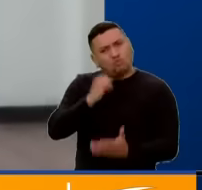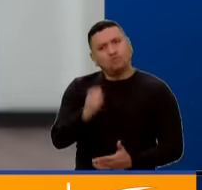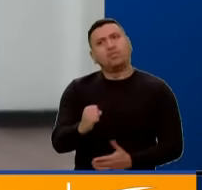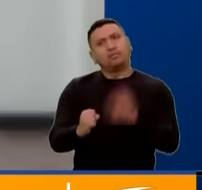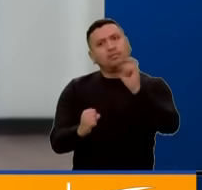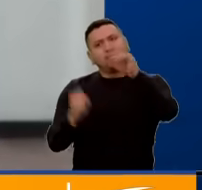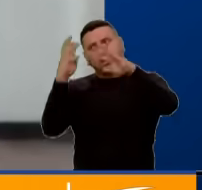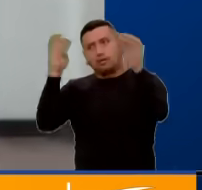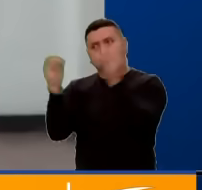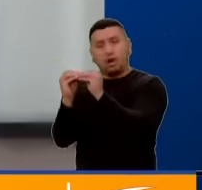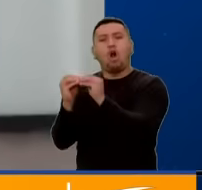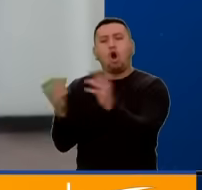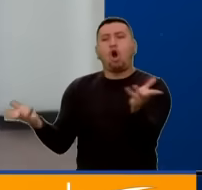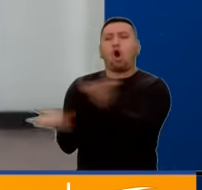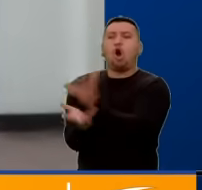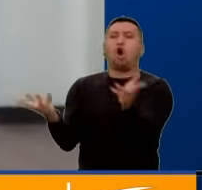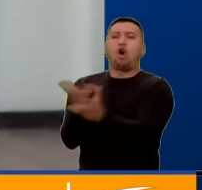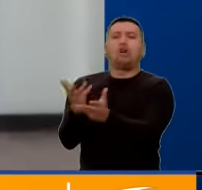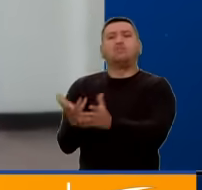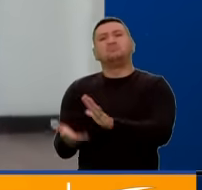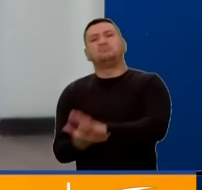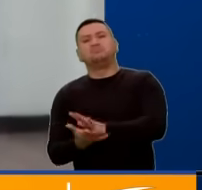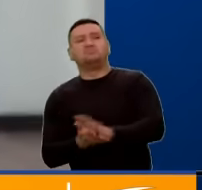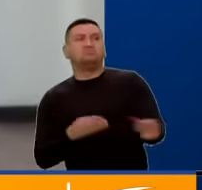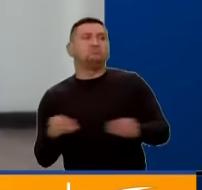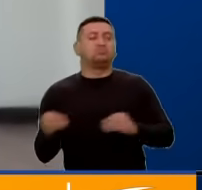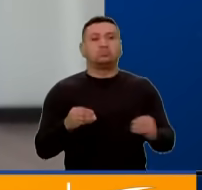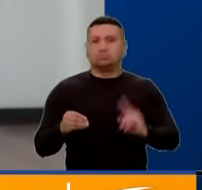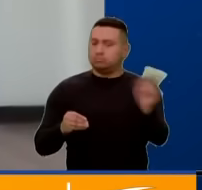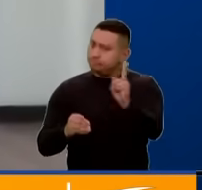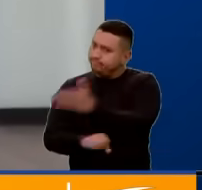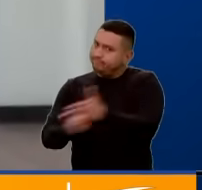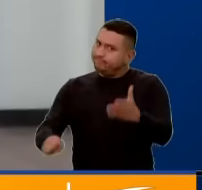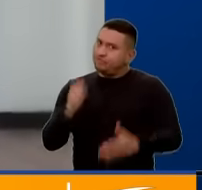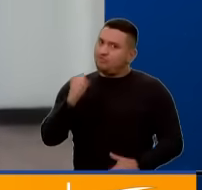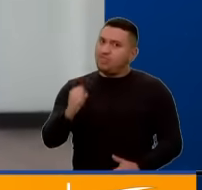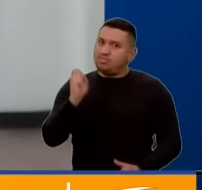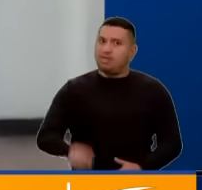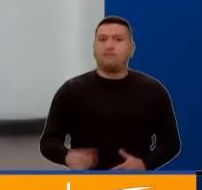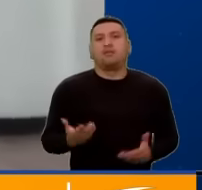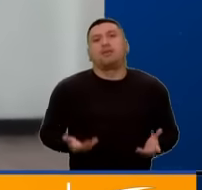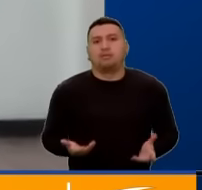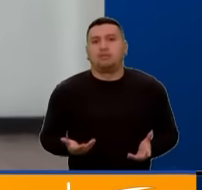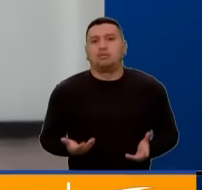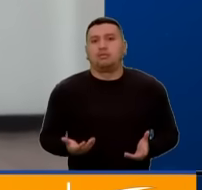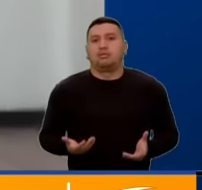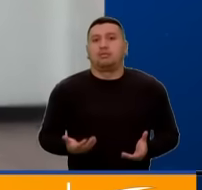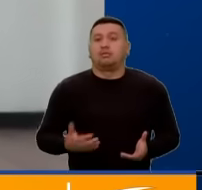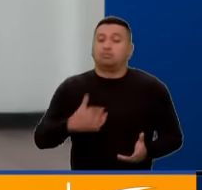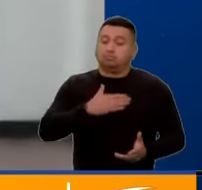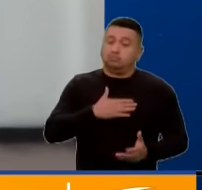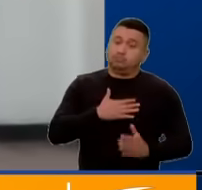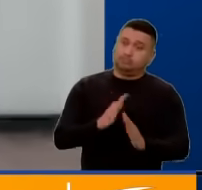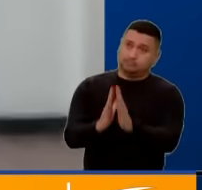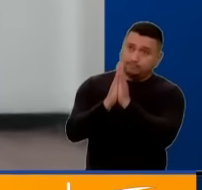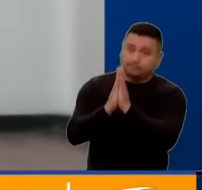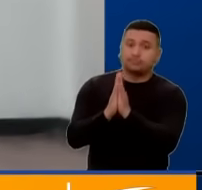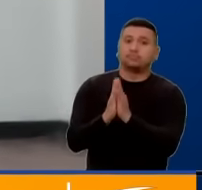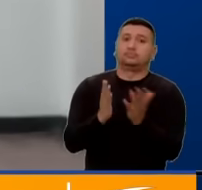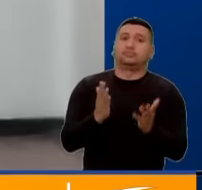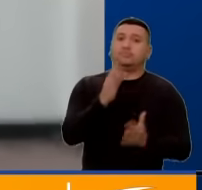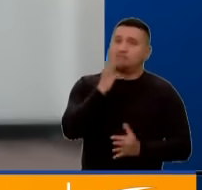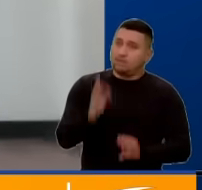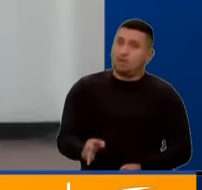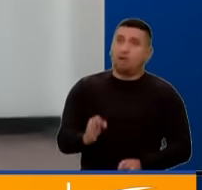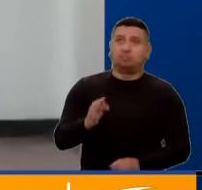mesa de diálogos con el ELN. También pedirles, en esos momentos mi familia está bastante temerosa,